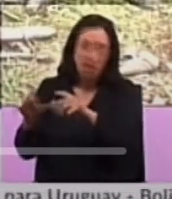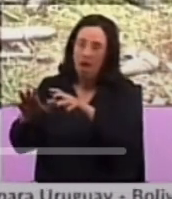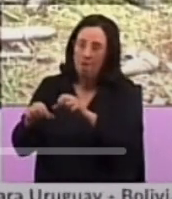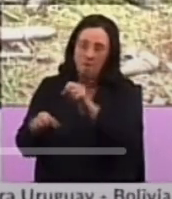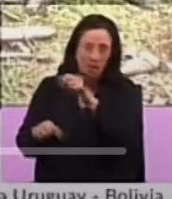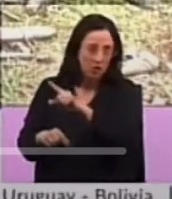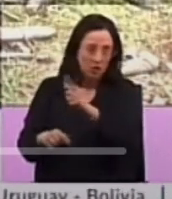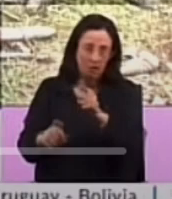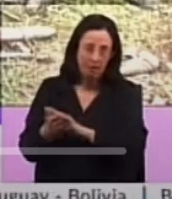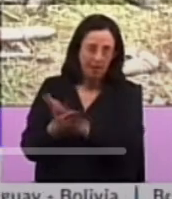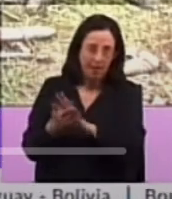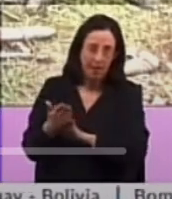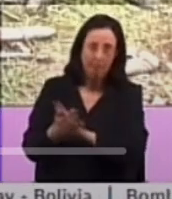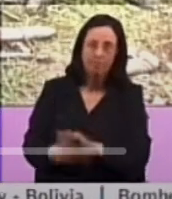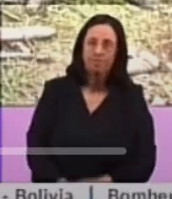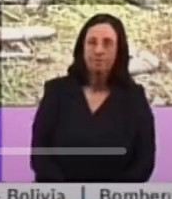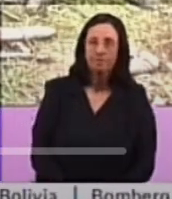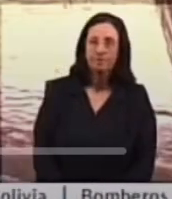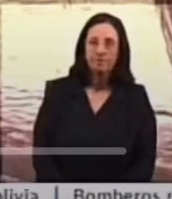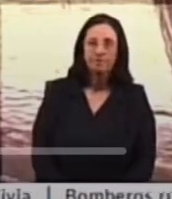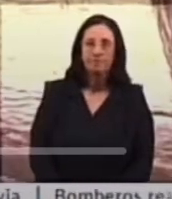lugar.